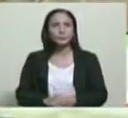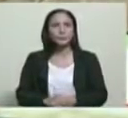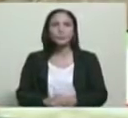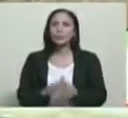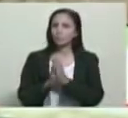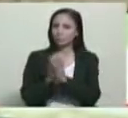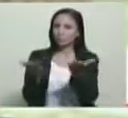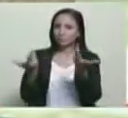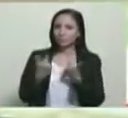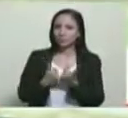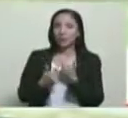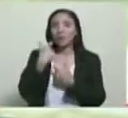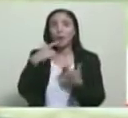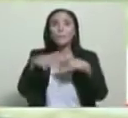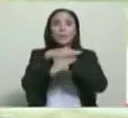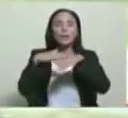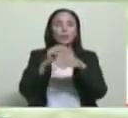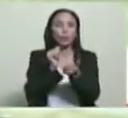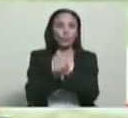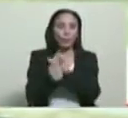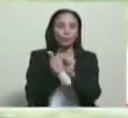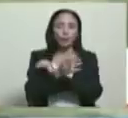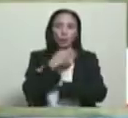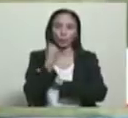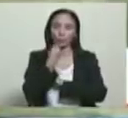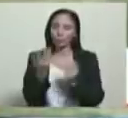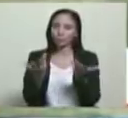favor, Pedro Infante, ministro de la Juventud.